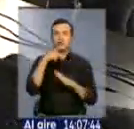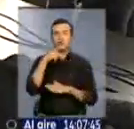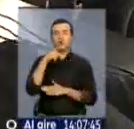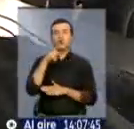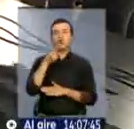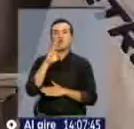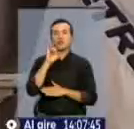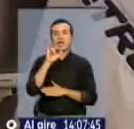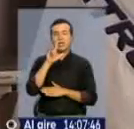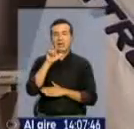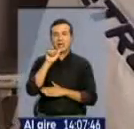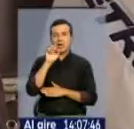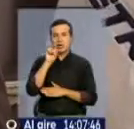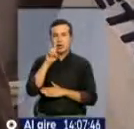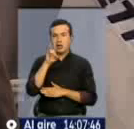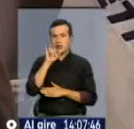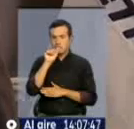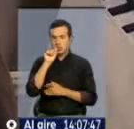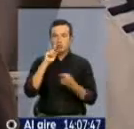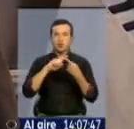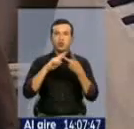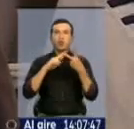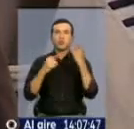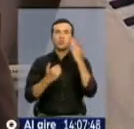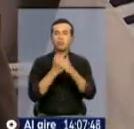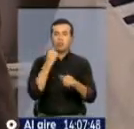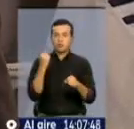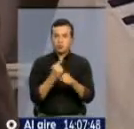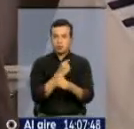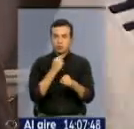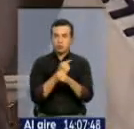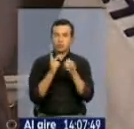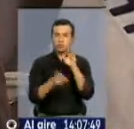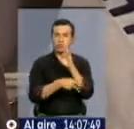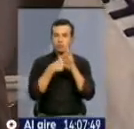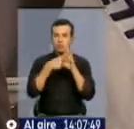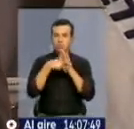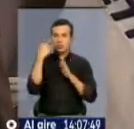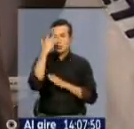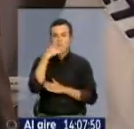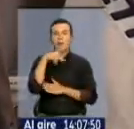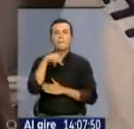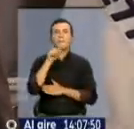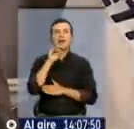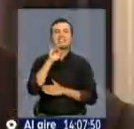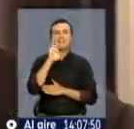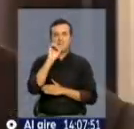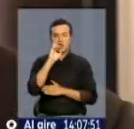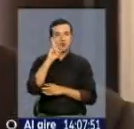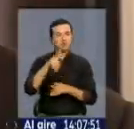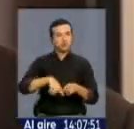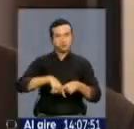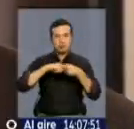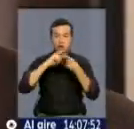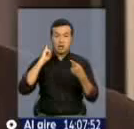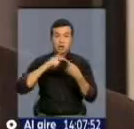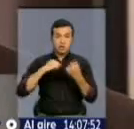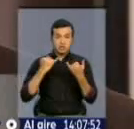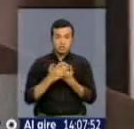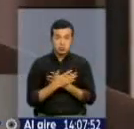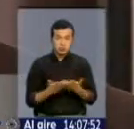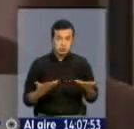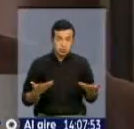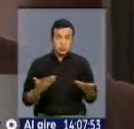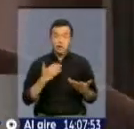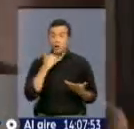como presentar a la nueva gerente de la refinería del Pacífico. Sin embargo, esta fue cancelada. Hasta el momento, aún